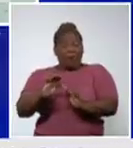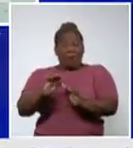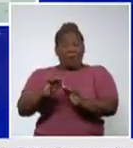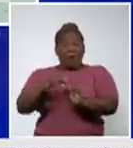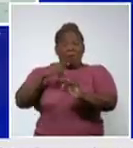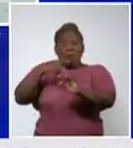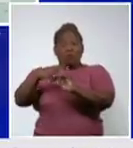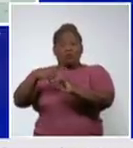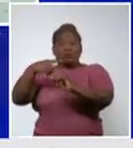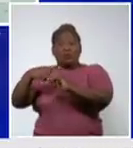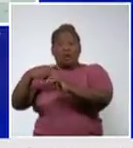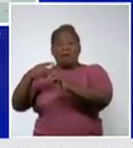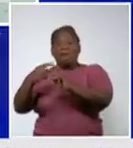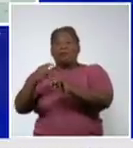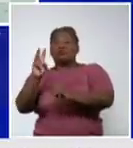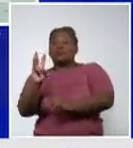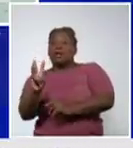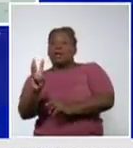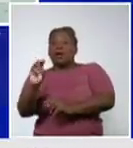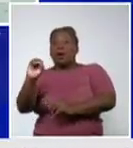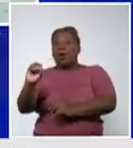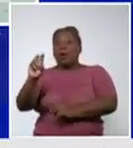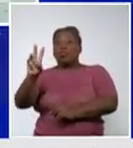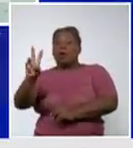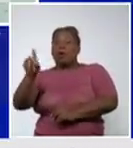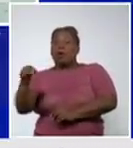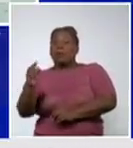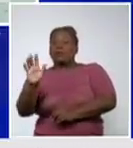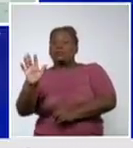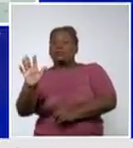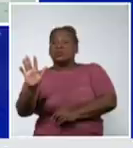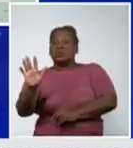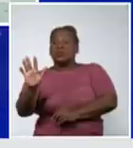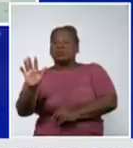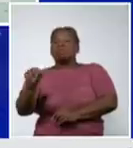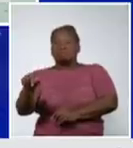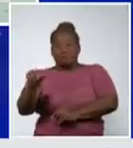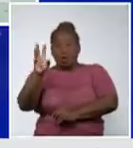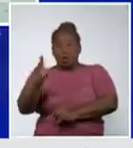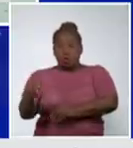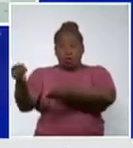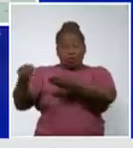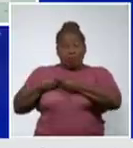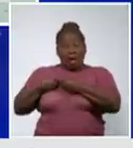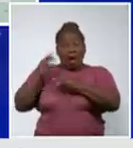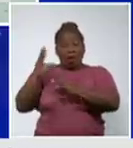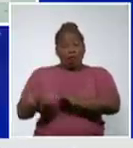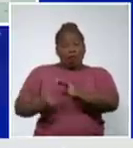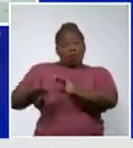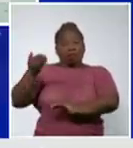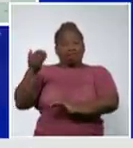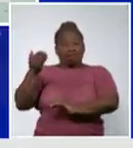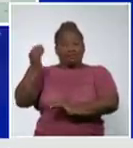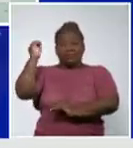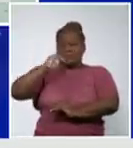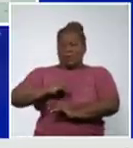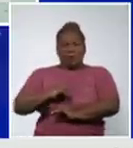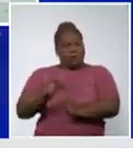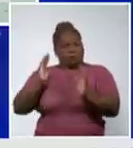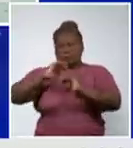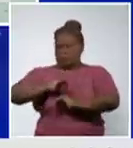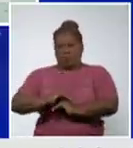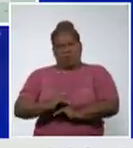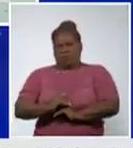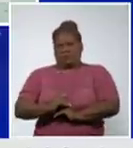o por 2,5, pues nos daría un número mayor que sabemos que no vamos a tenerlo. Este es